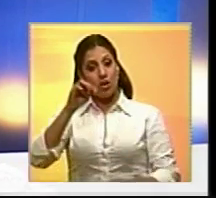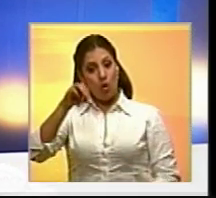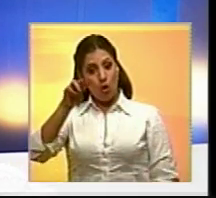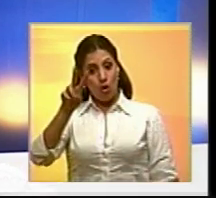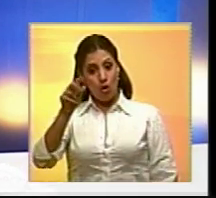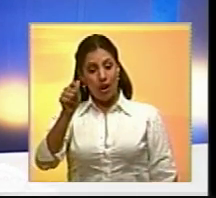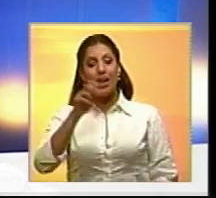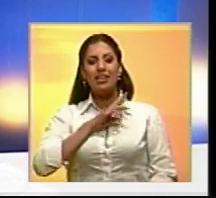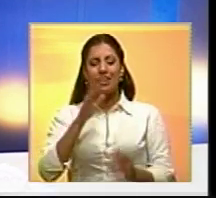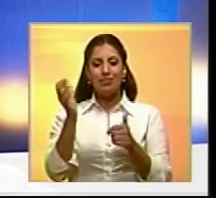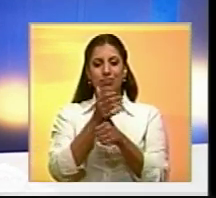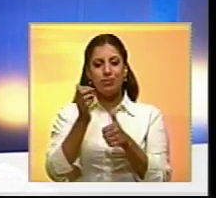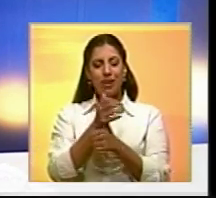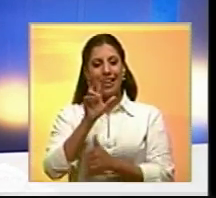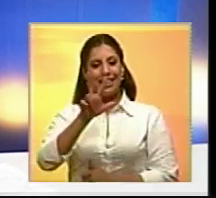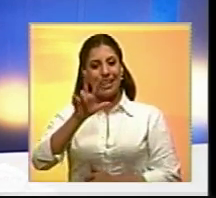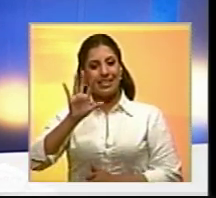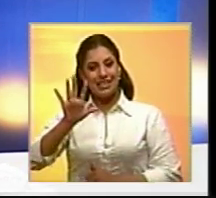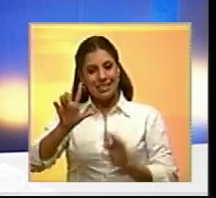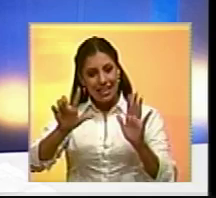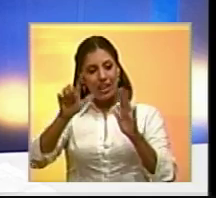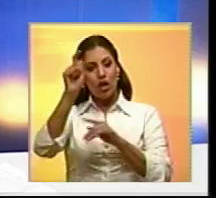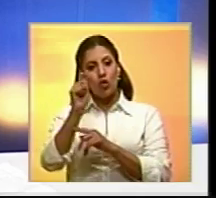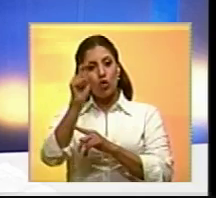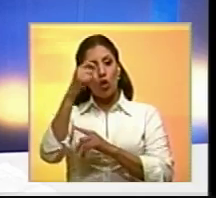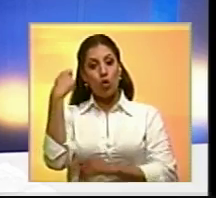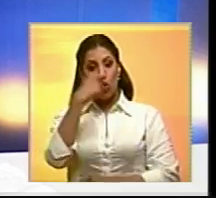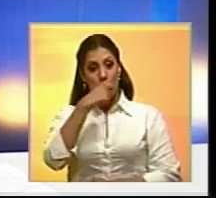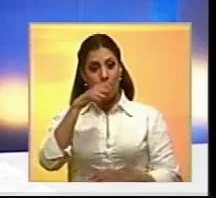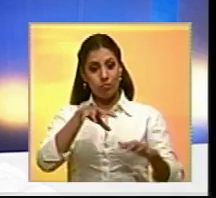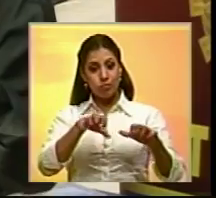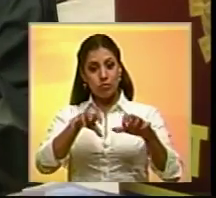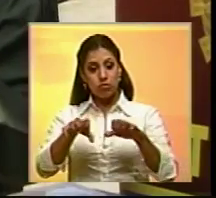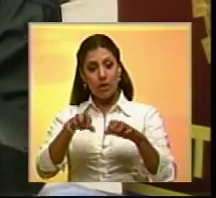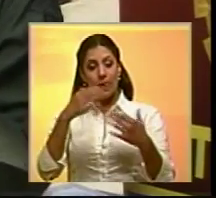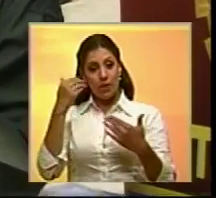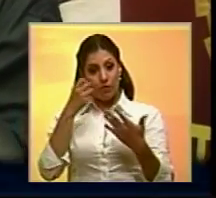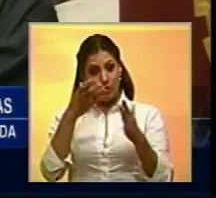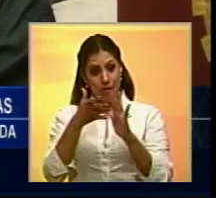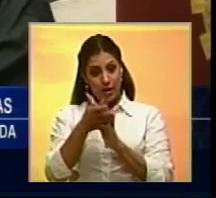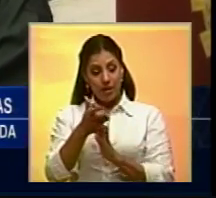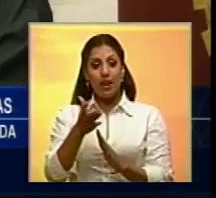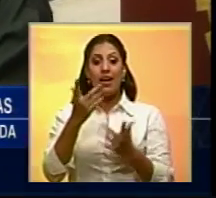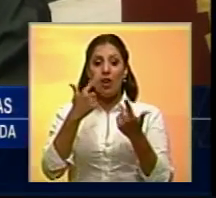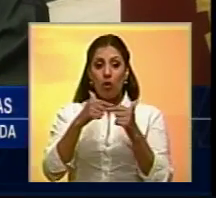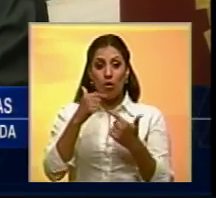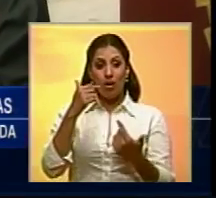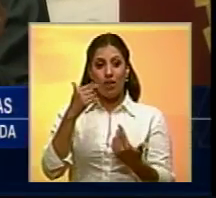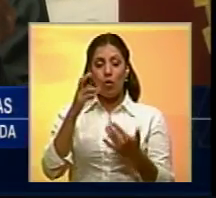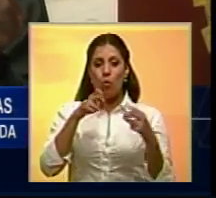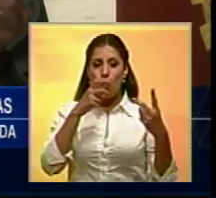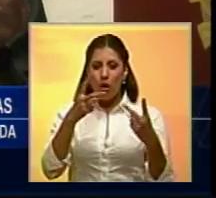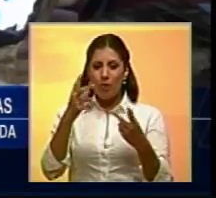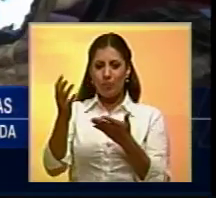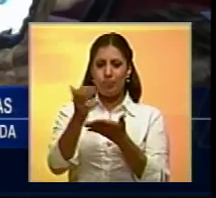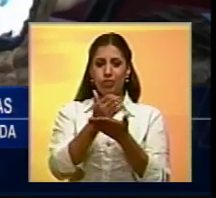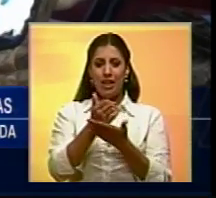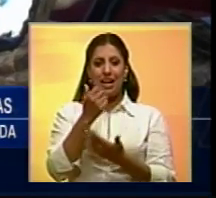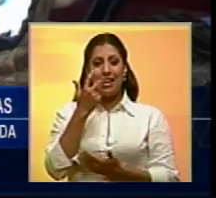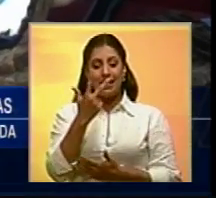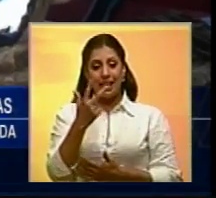Antidrogas, han incautado más de 37 toneladas de droga. Benavides dio a conocer su nuevo decomiso